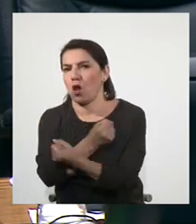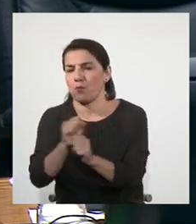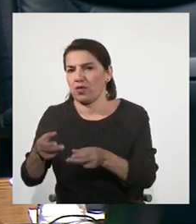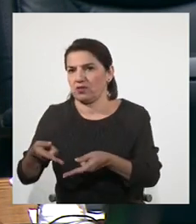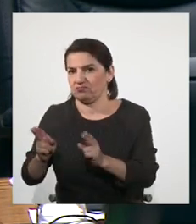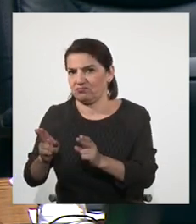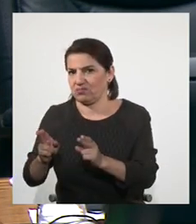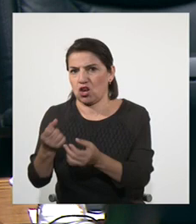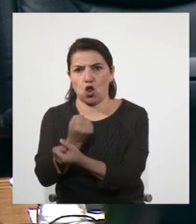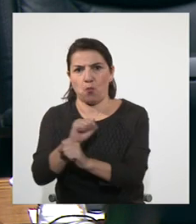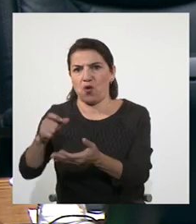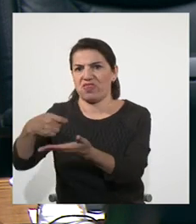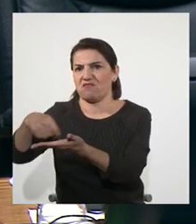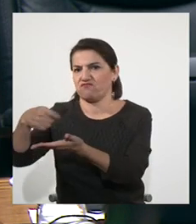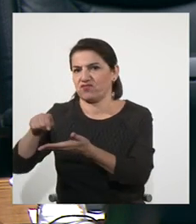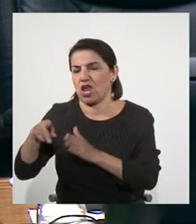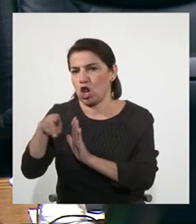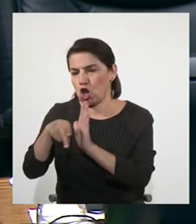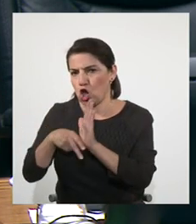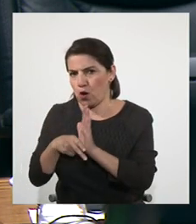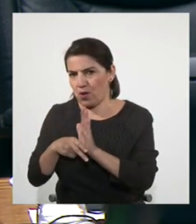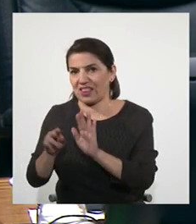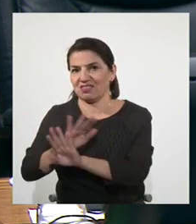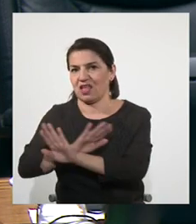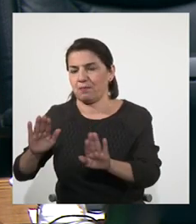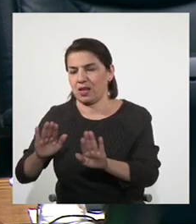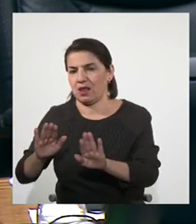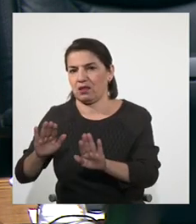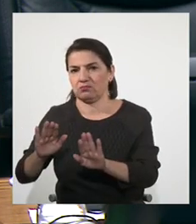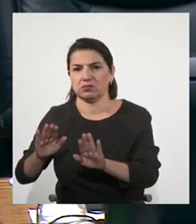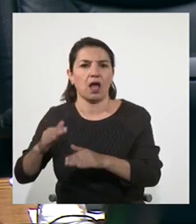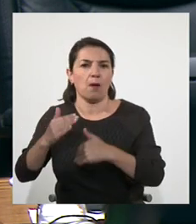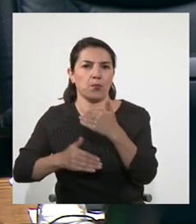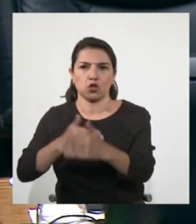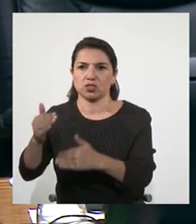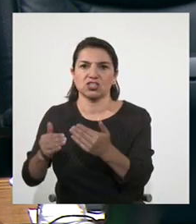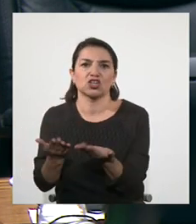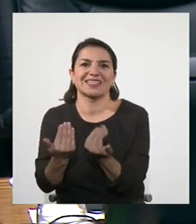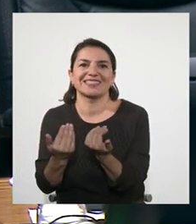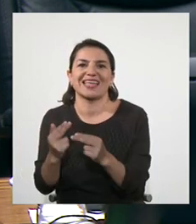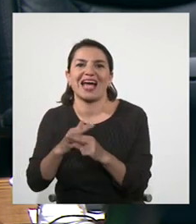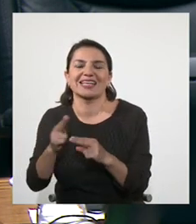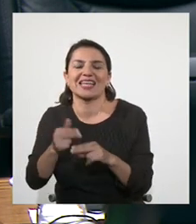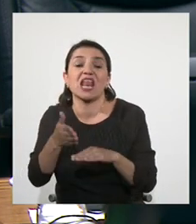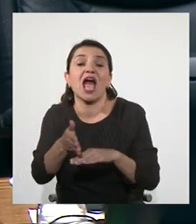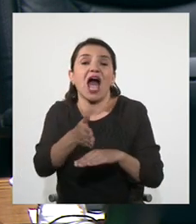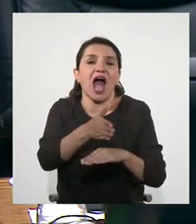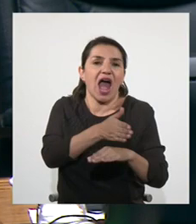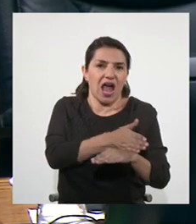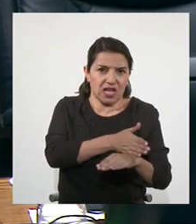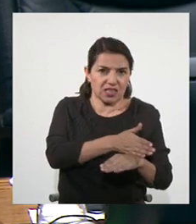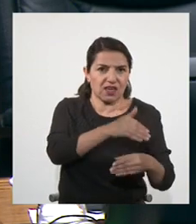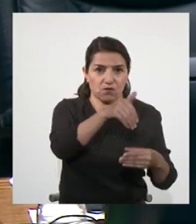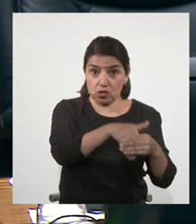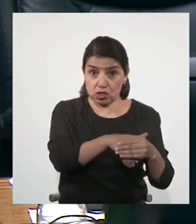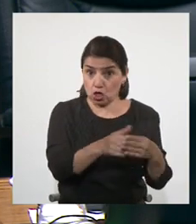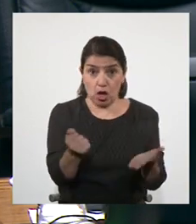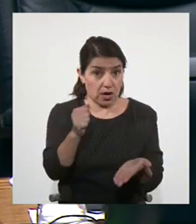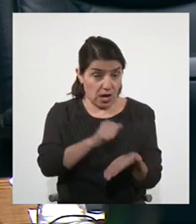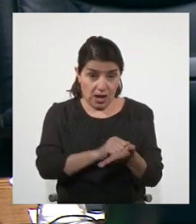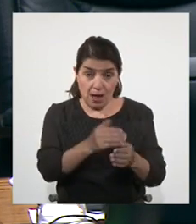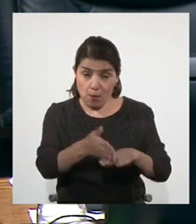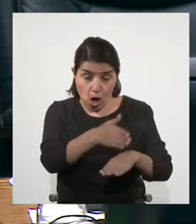del proceso, como aquí se señaló. Eso debió hacerse antes de la votación. Si no se produjo ese reclamo, el derecho